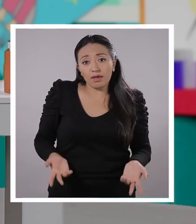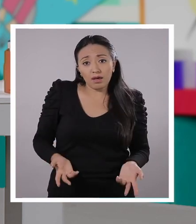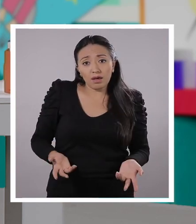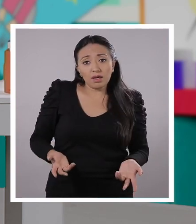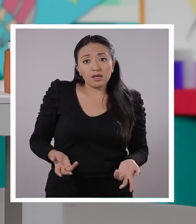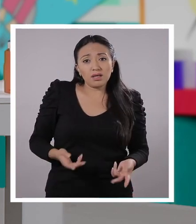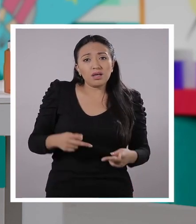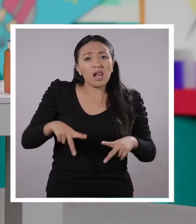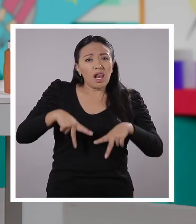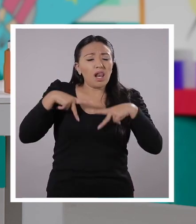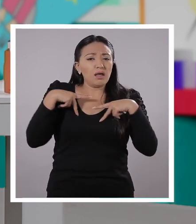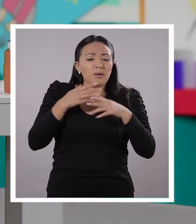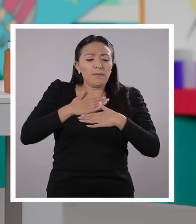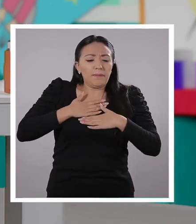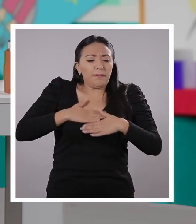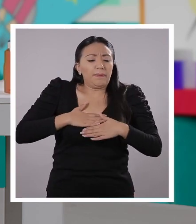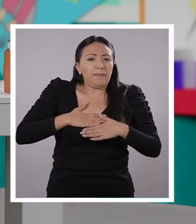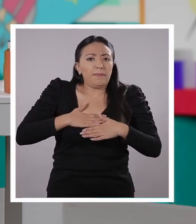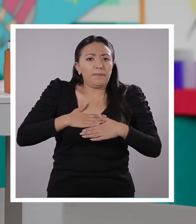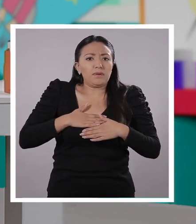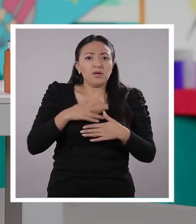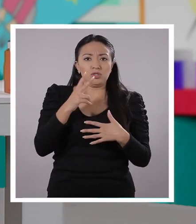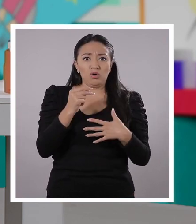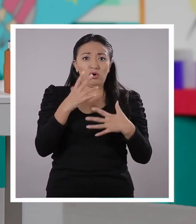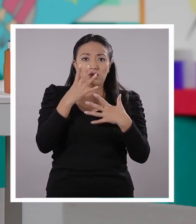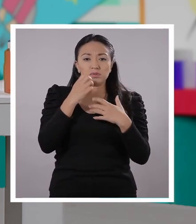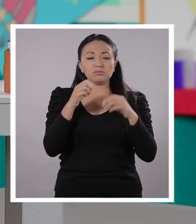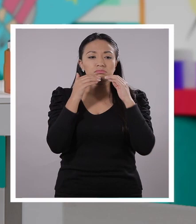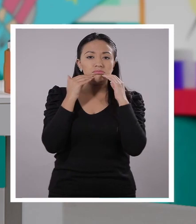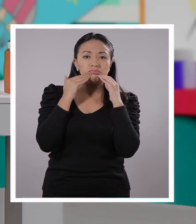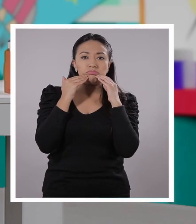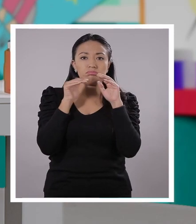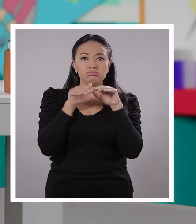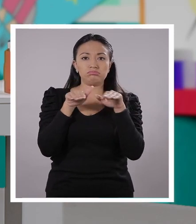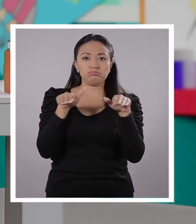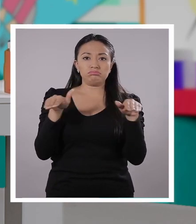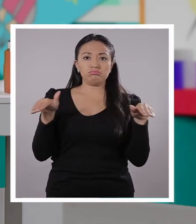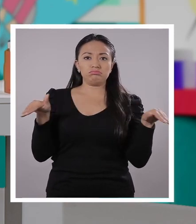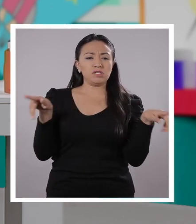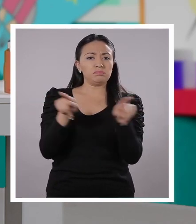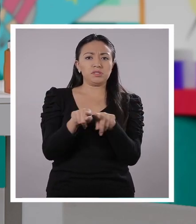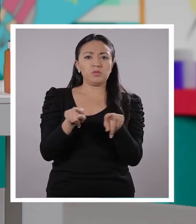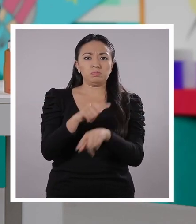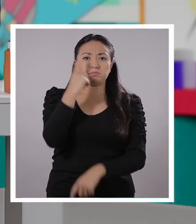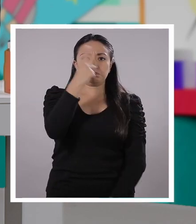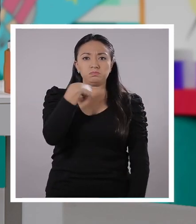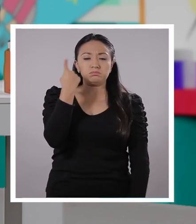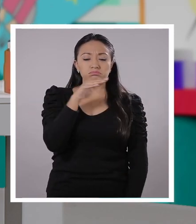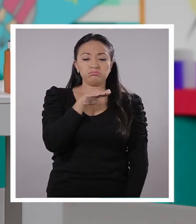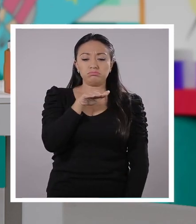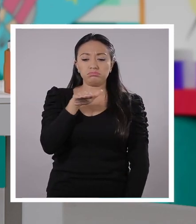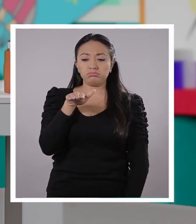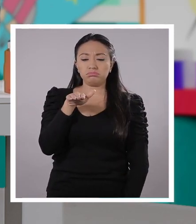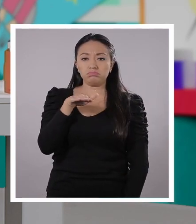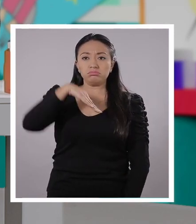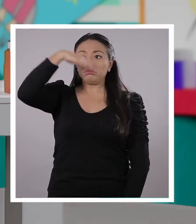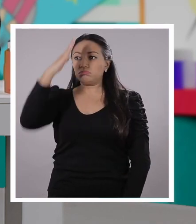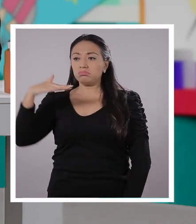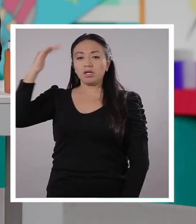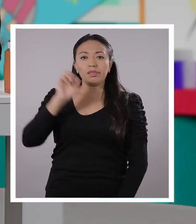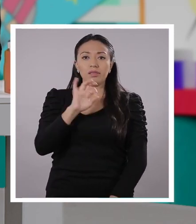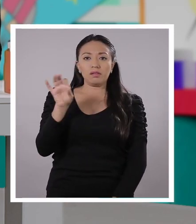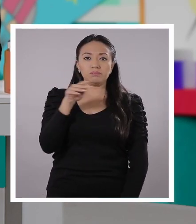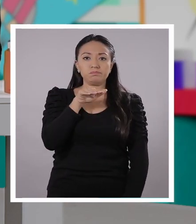Uh-huh. Por ejemplo, imagínese si no tuviéramos emociones. Seríamos un ser todo el tiempo neutro, sin decir,